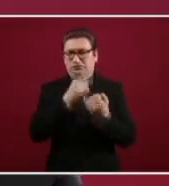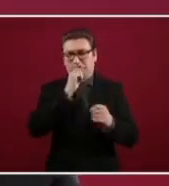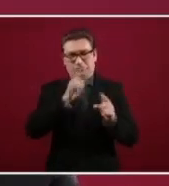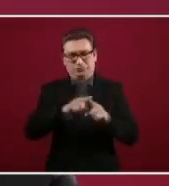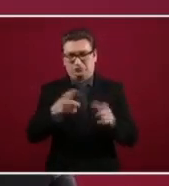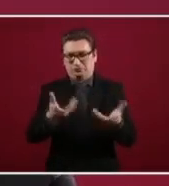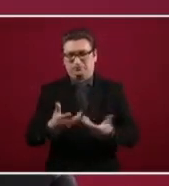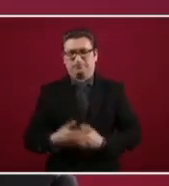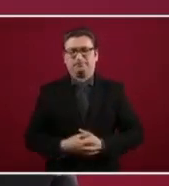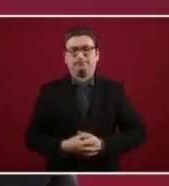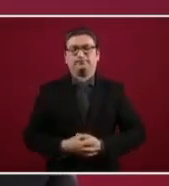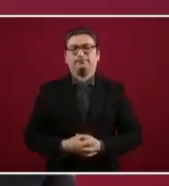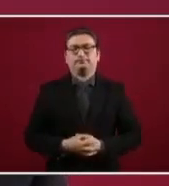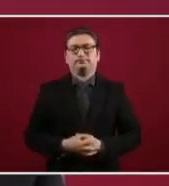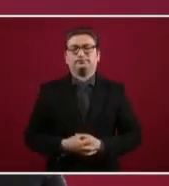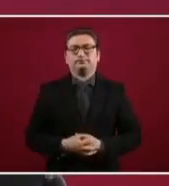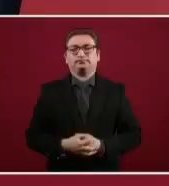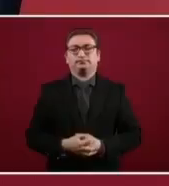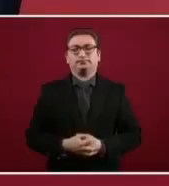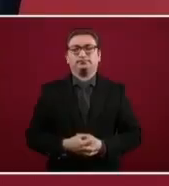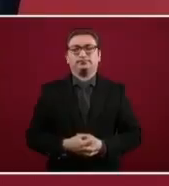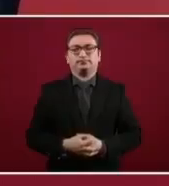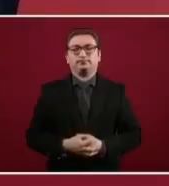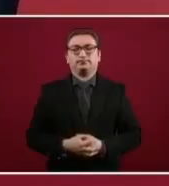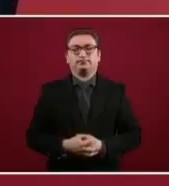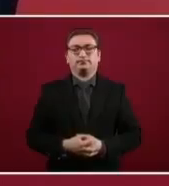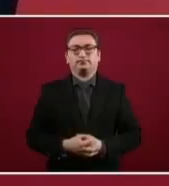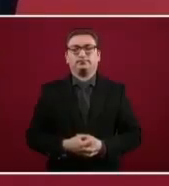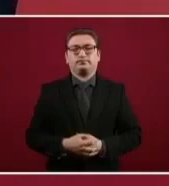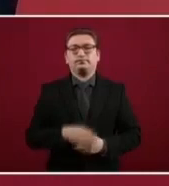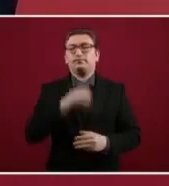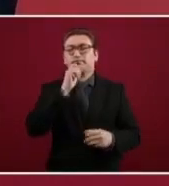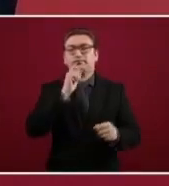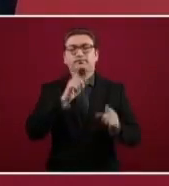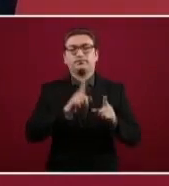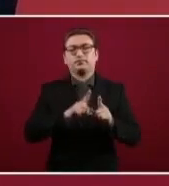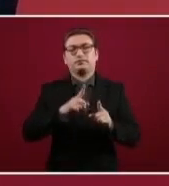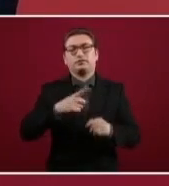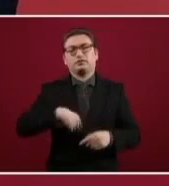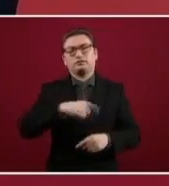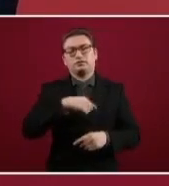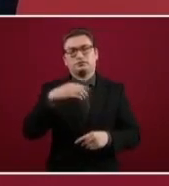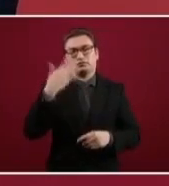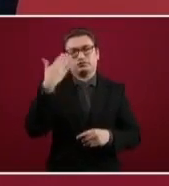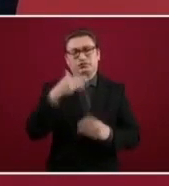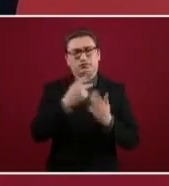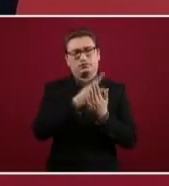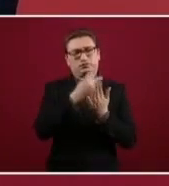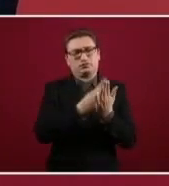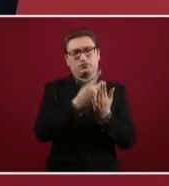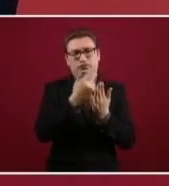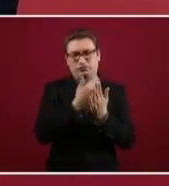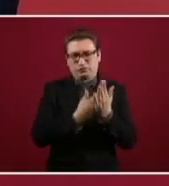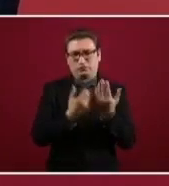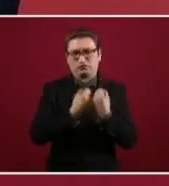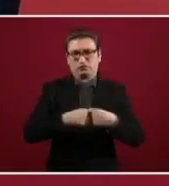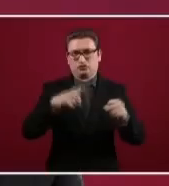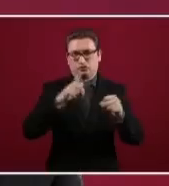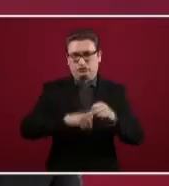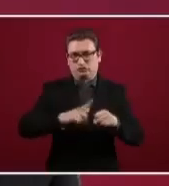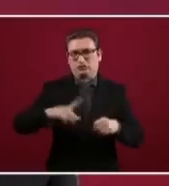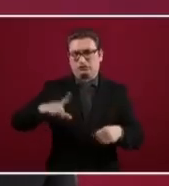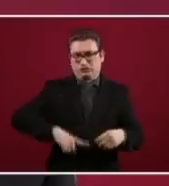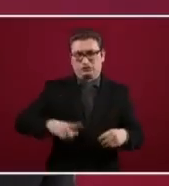iniciativa también no podemos dejar de considerar que los programas sociales que promueve el gobierno federal